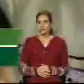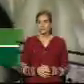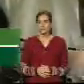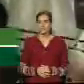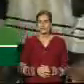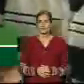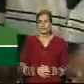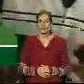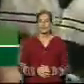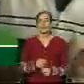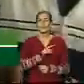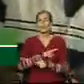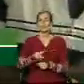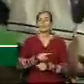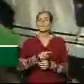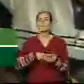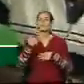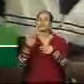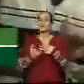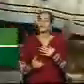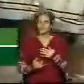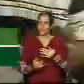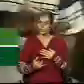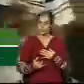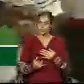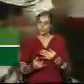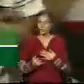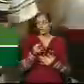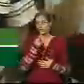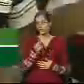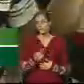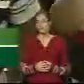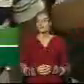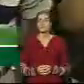¡Mándenme los proyectos!